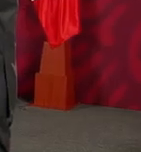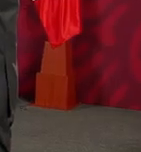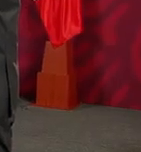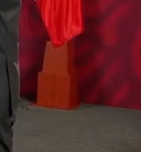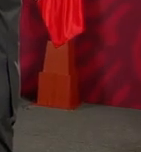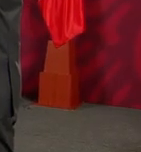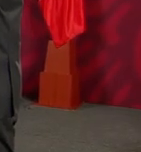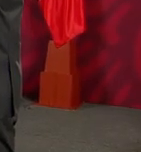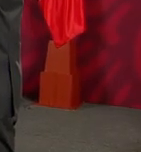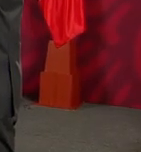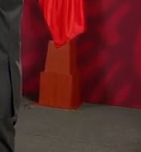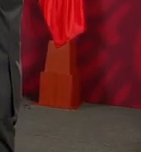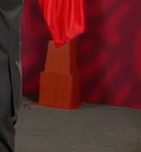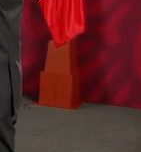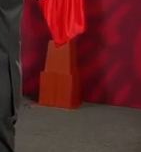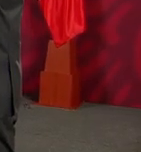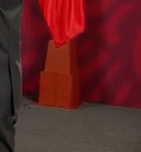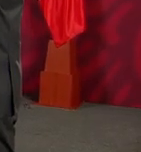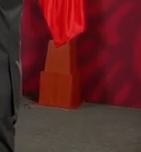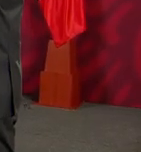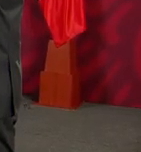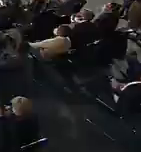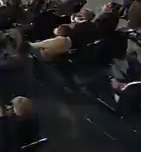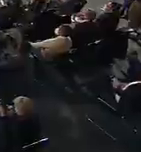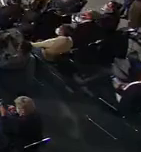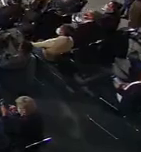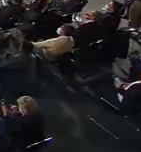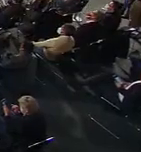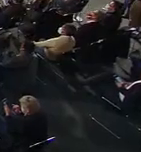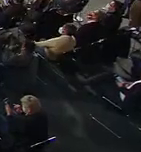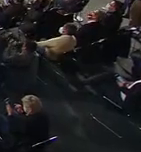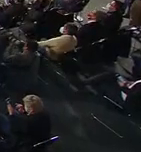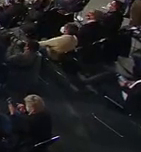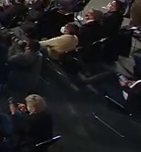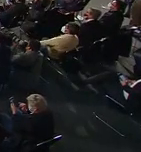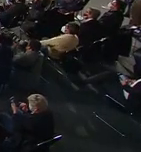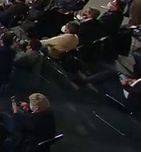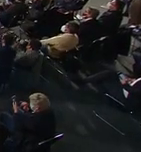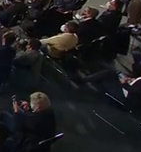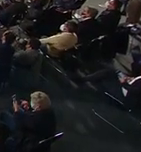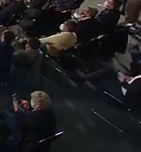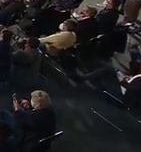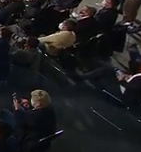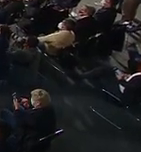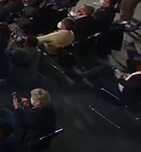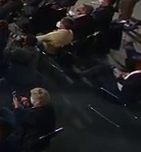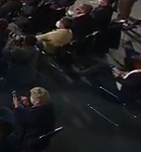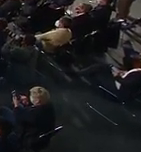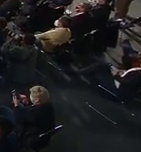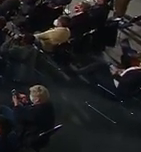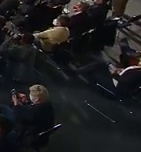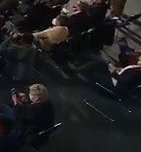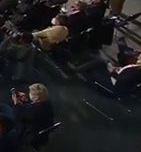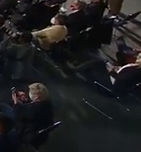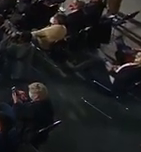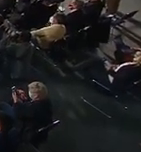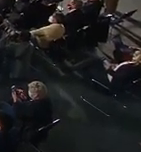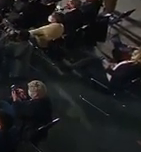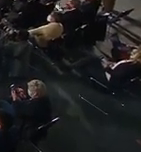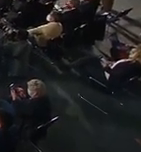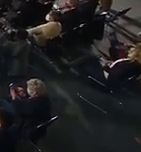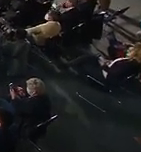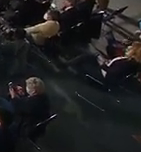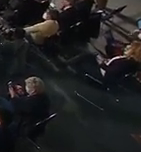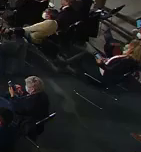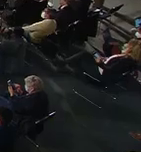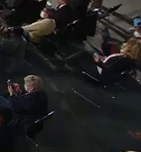Y está de visita en México y lo invitamos y ya